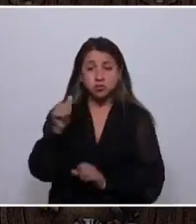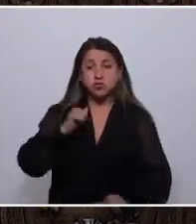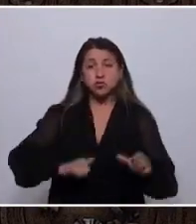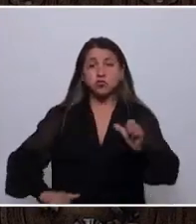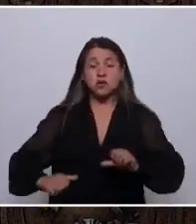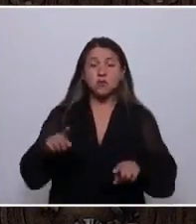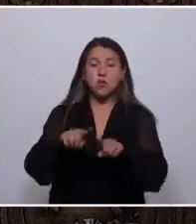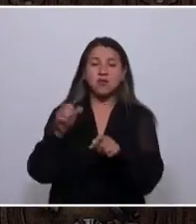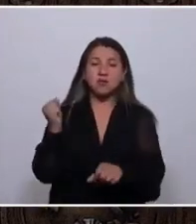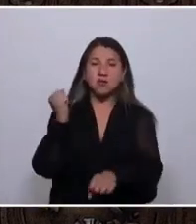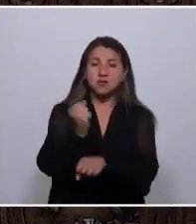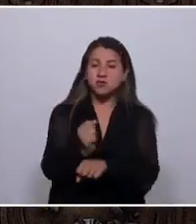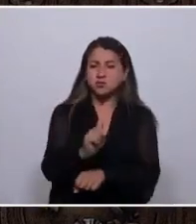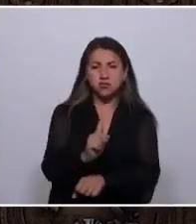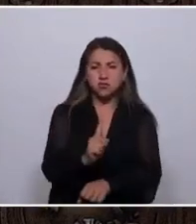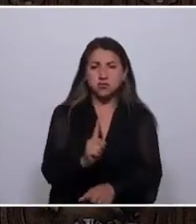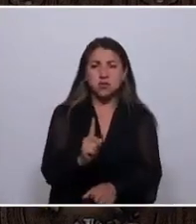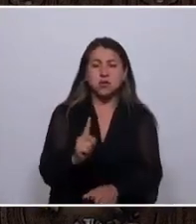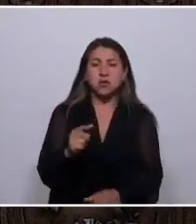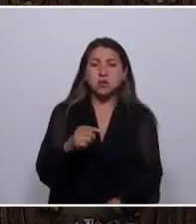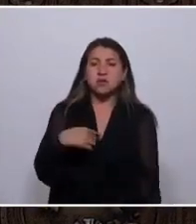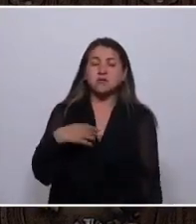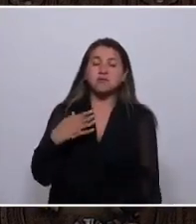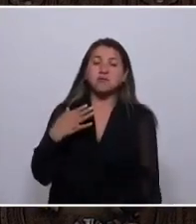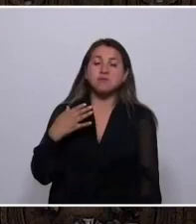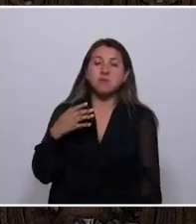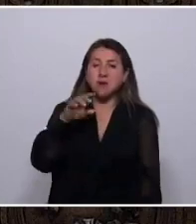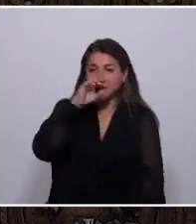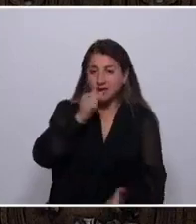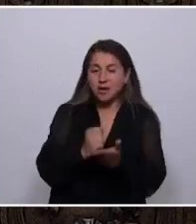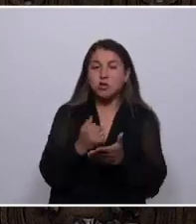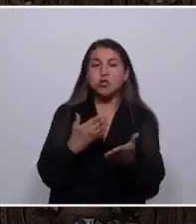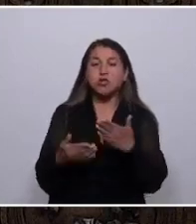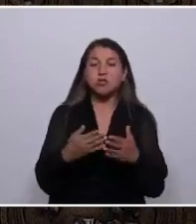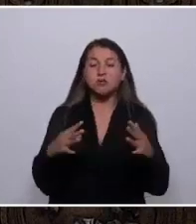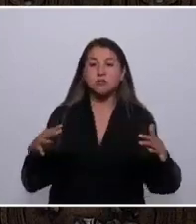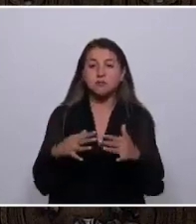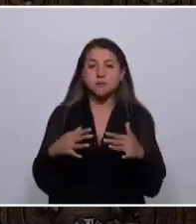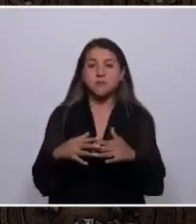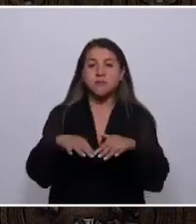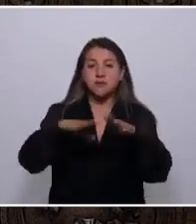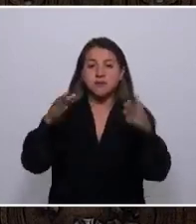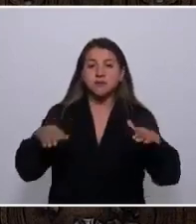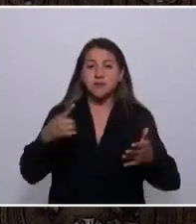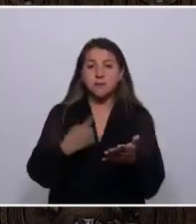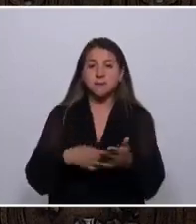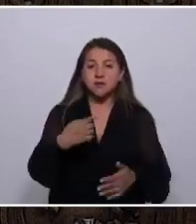traición, un sabotaje, como aquel que se vivió en el campo de batalla en Cerro Grande en